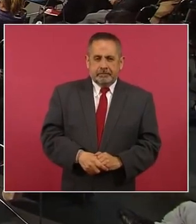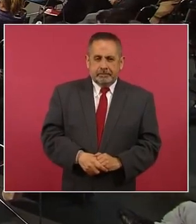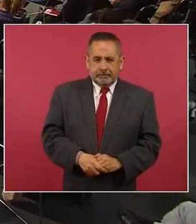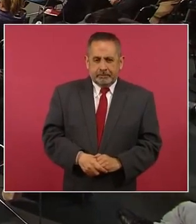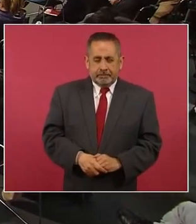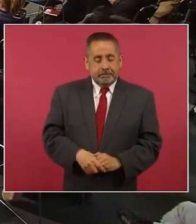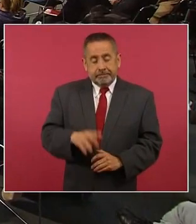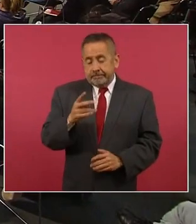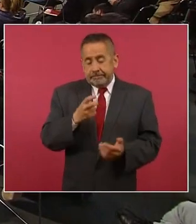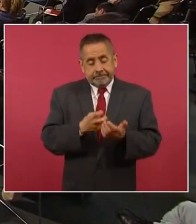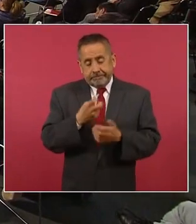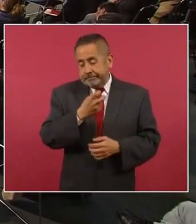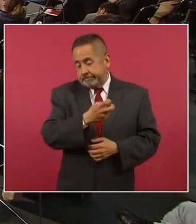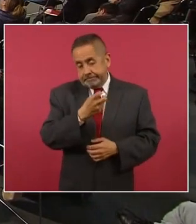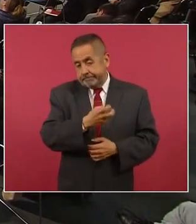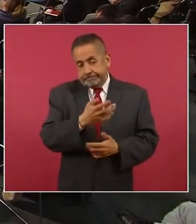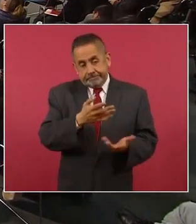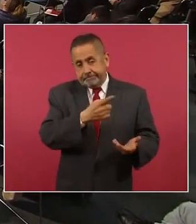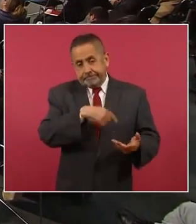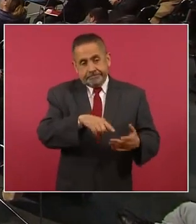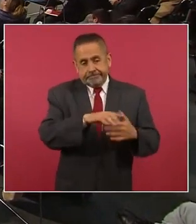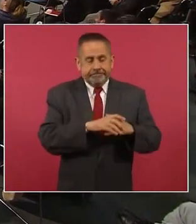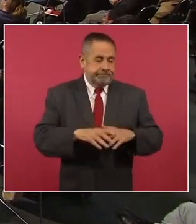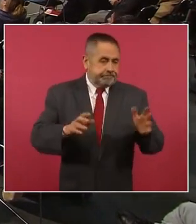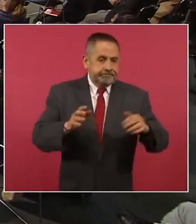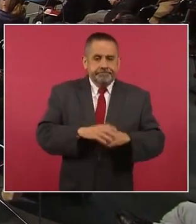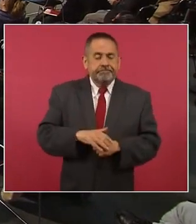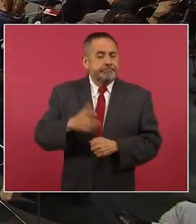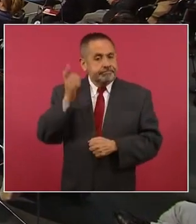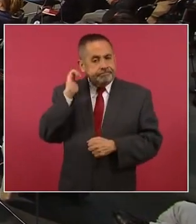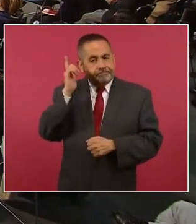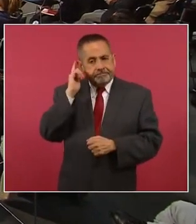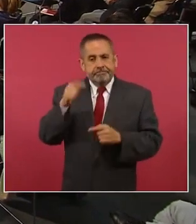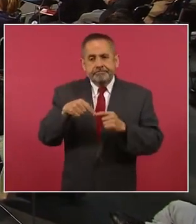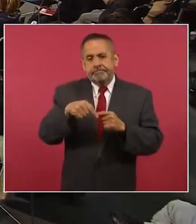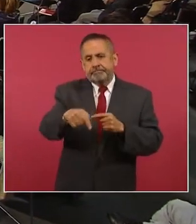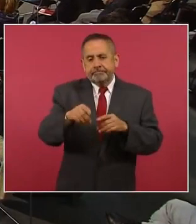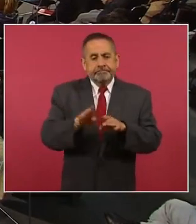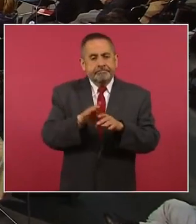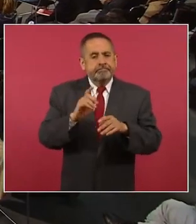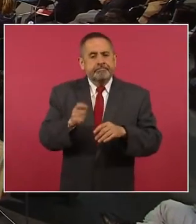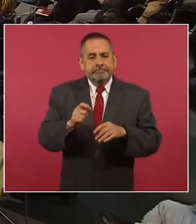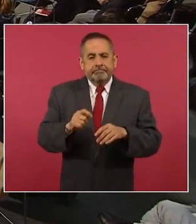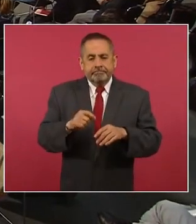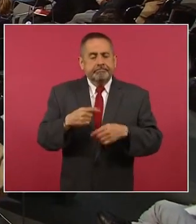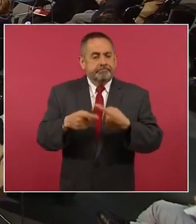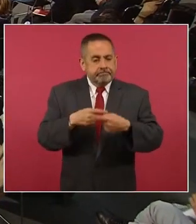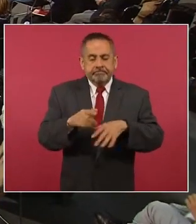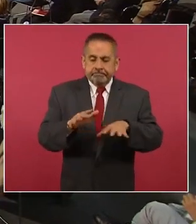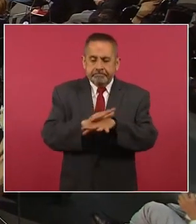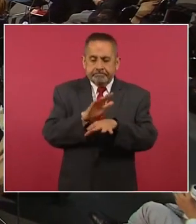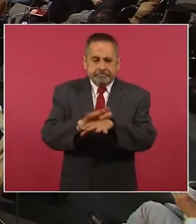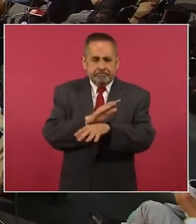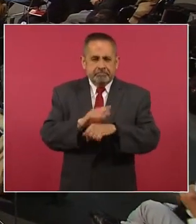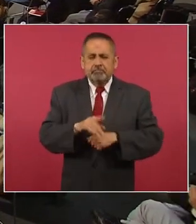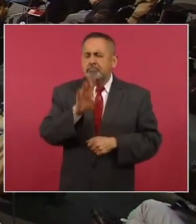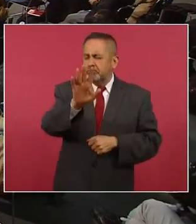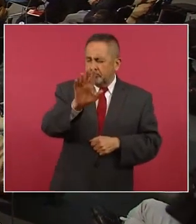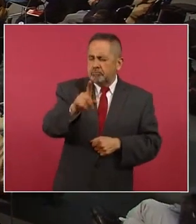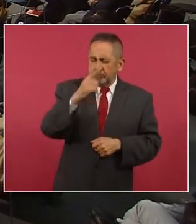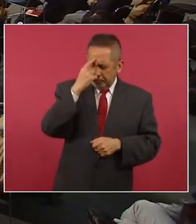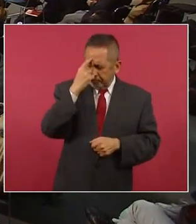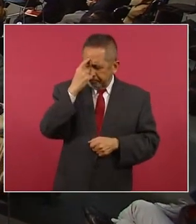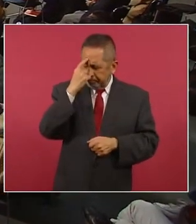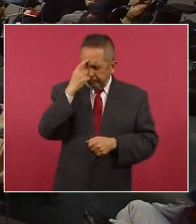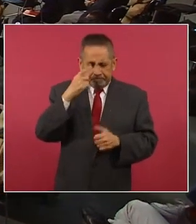Pero así está la cosa. Ojalá y se vaya renovando. Yo le tengo mucha